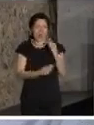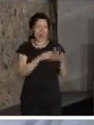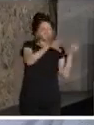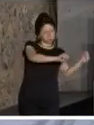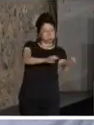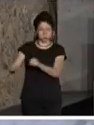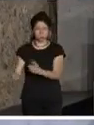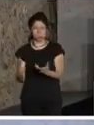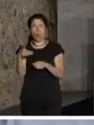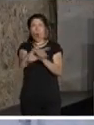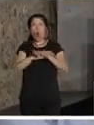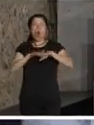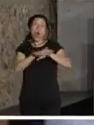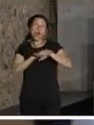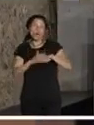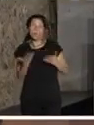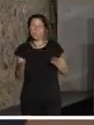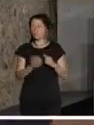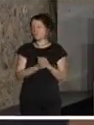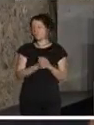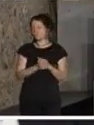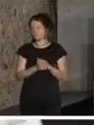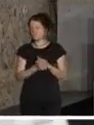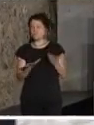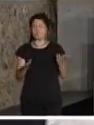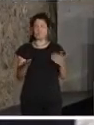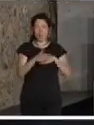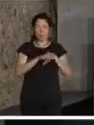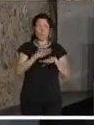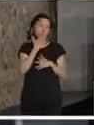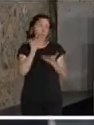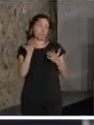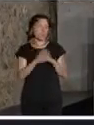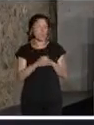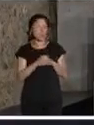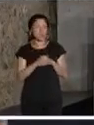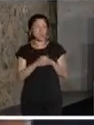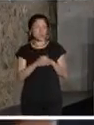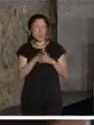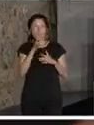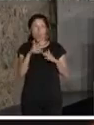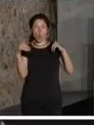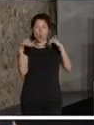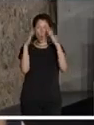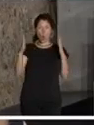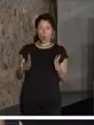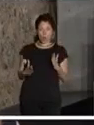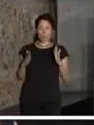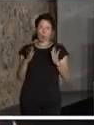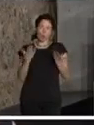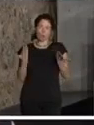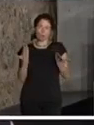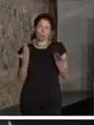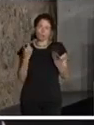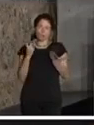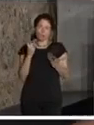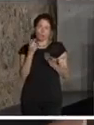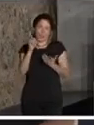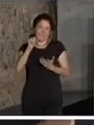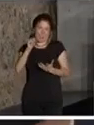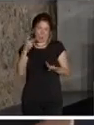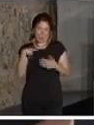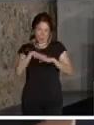Un gobierno de que mire por ejemplo por la vivienda asequible para nuestros